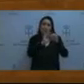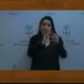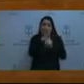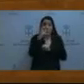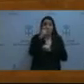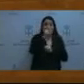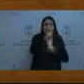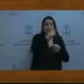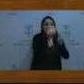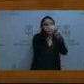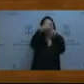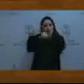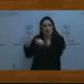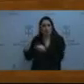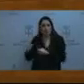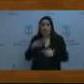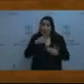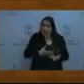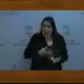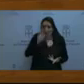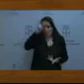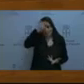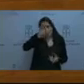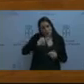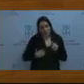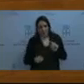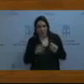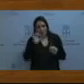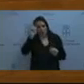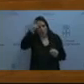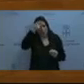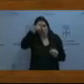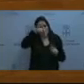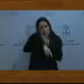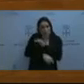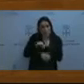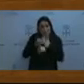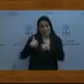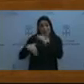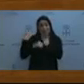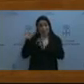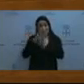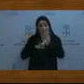Hoy en día es un concepto más integral. Antes, desde los programas líder se